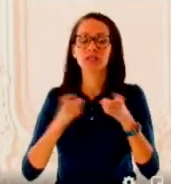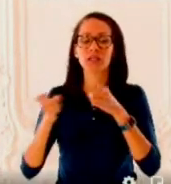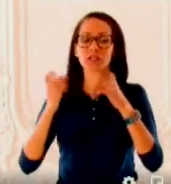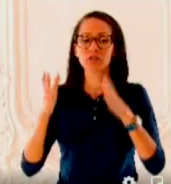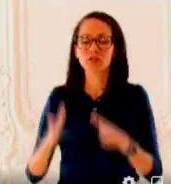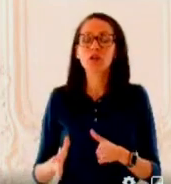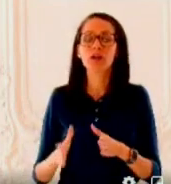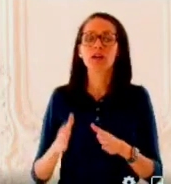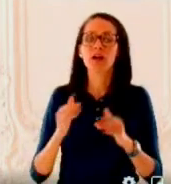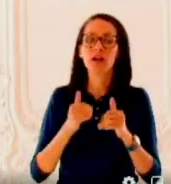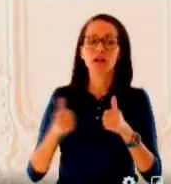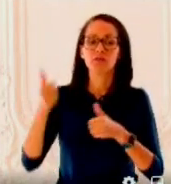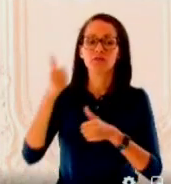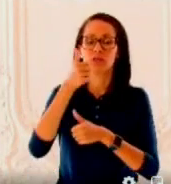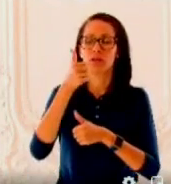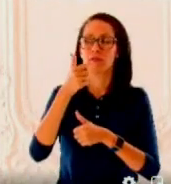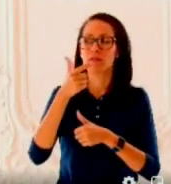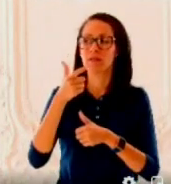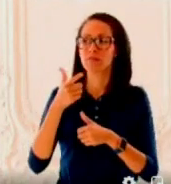Transportación.